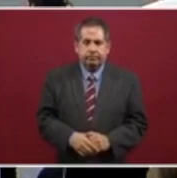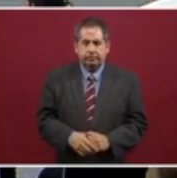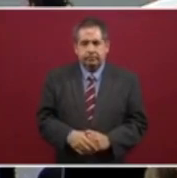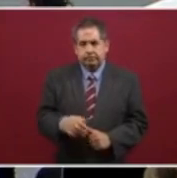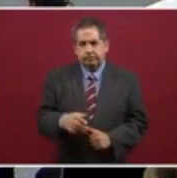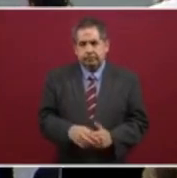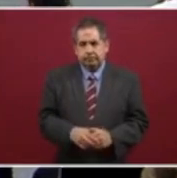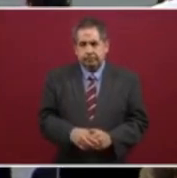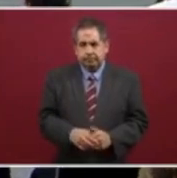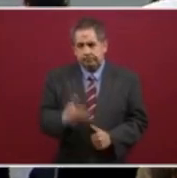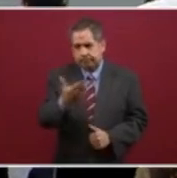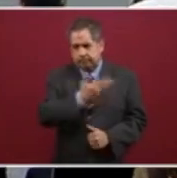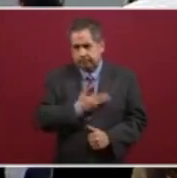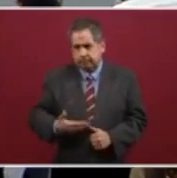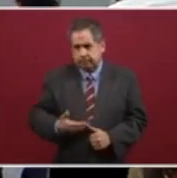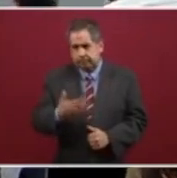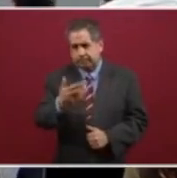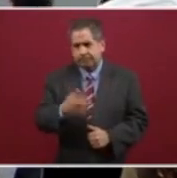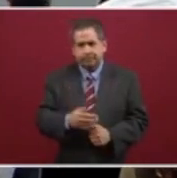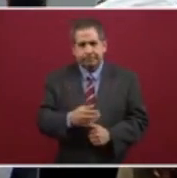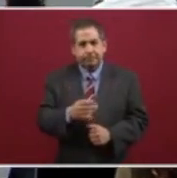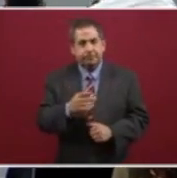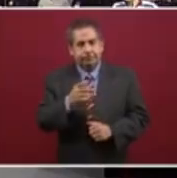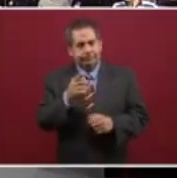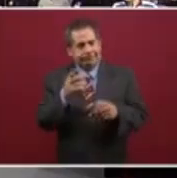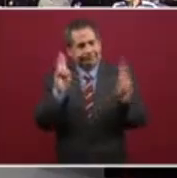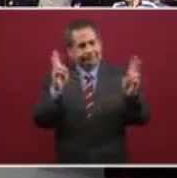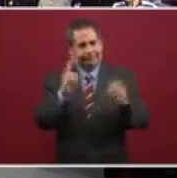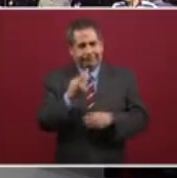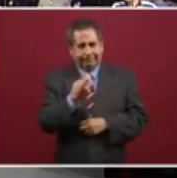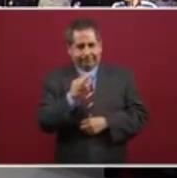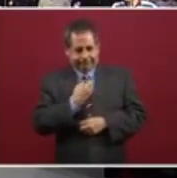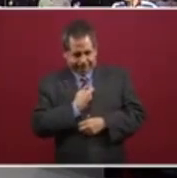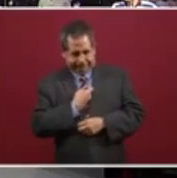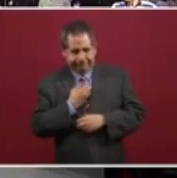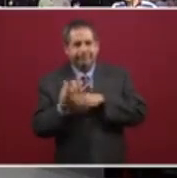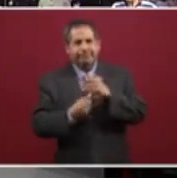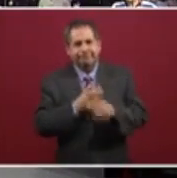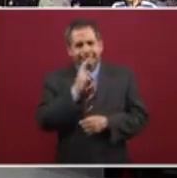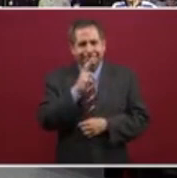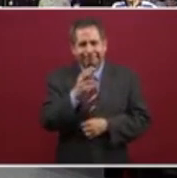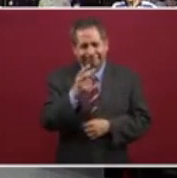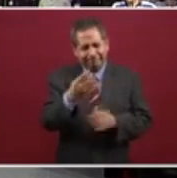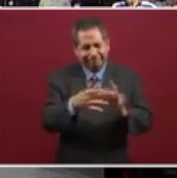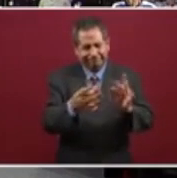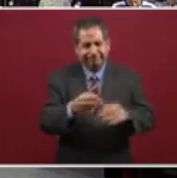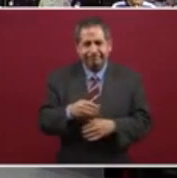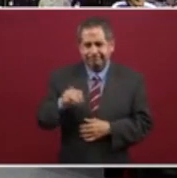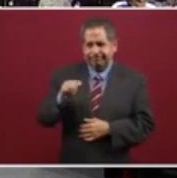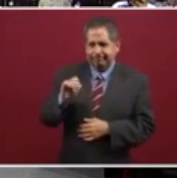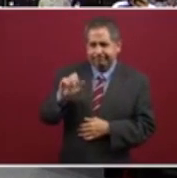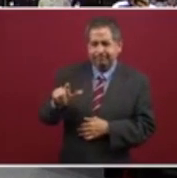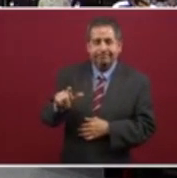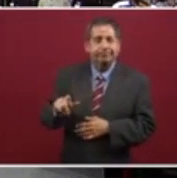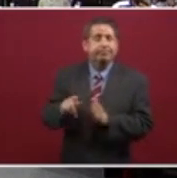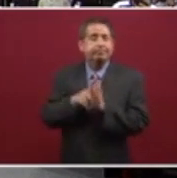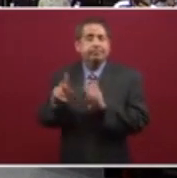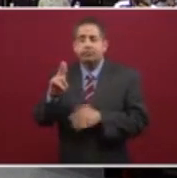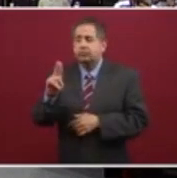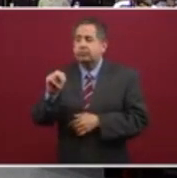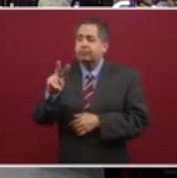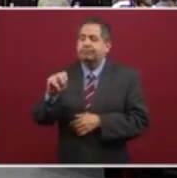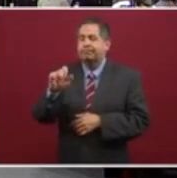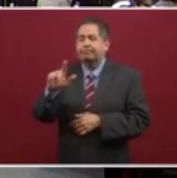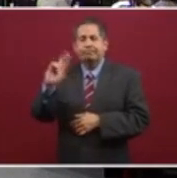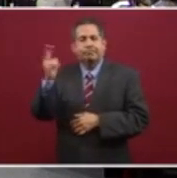presidente, dice por alusiones. Por alusiones. Misael Zavala, del periódico El Universal. Yo quisiera